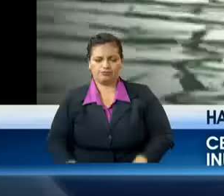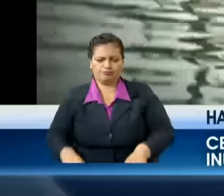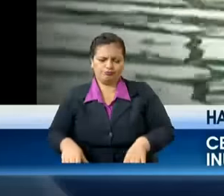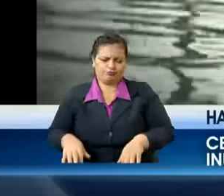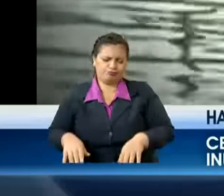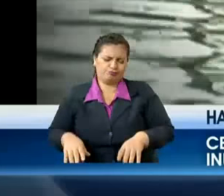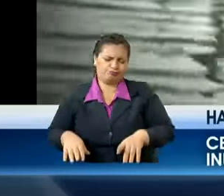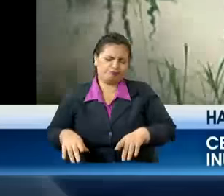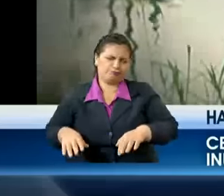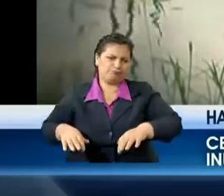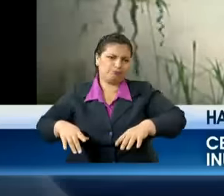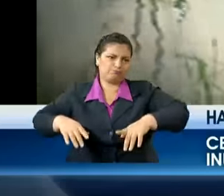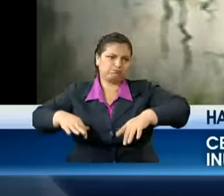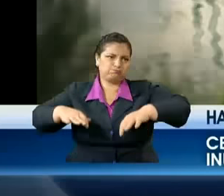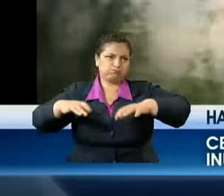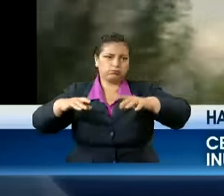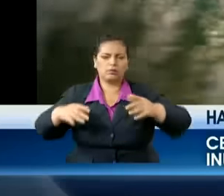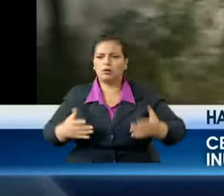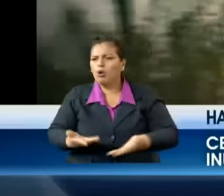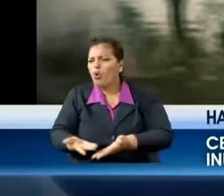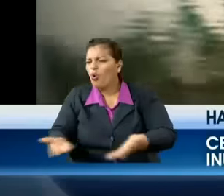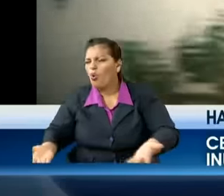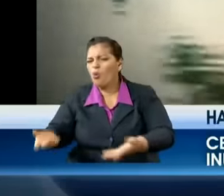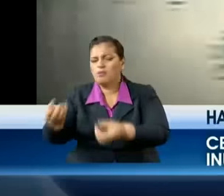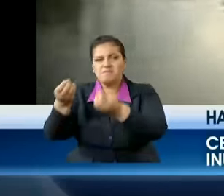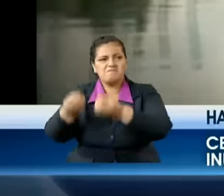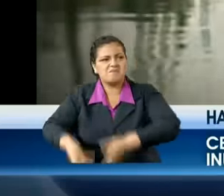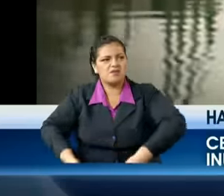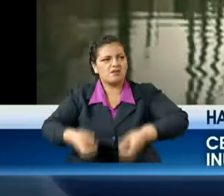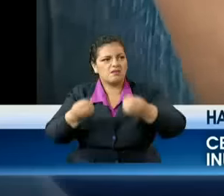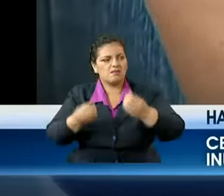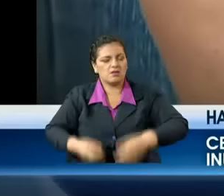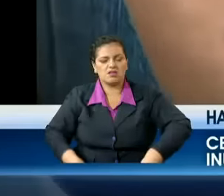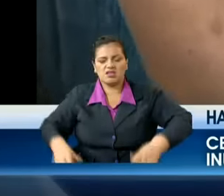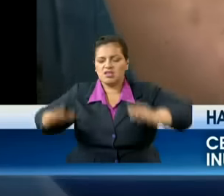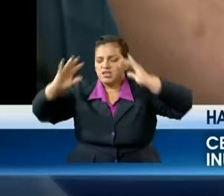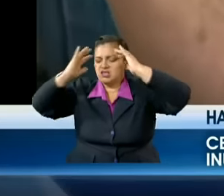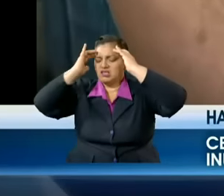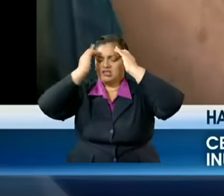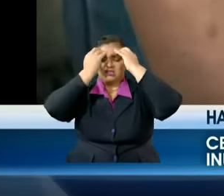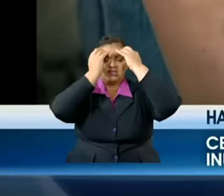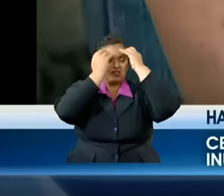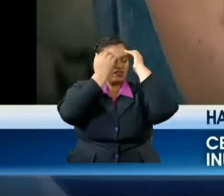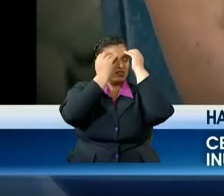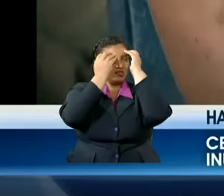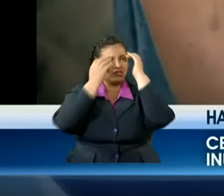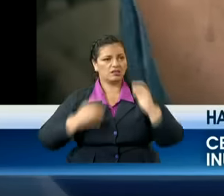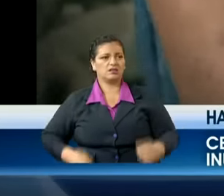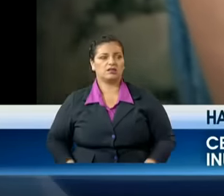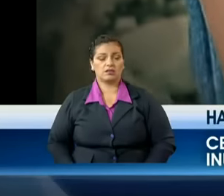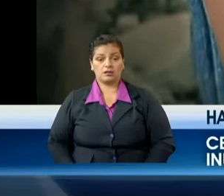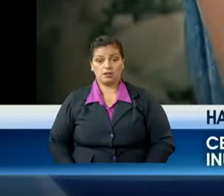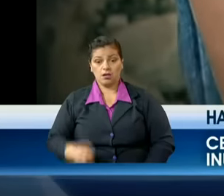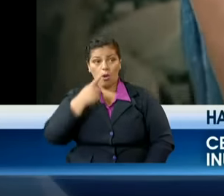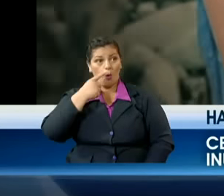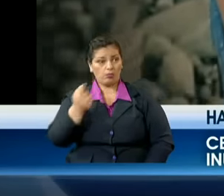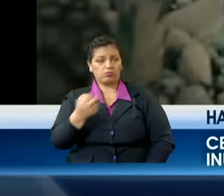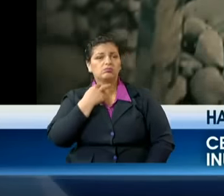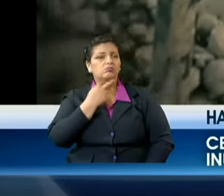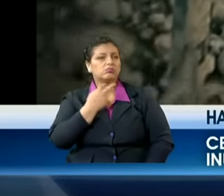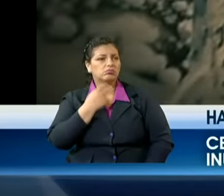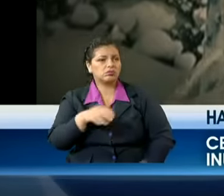a los moradores trajo pérdidas y más de un dolor de cabeza. Desde el día viernes de cuenta comenzaron los pies. ¿Producto